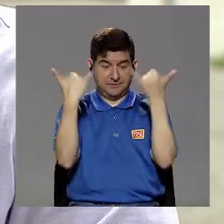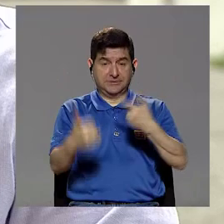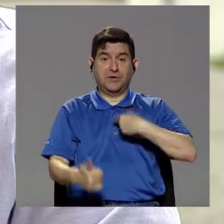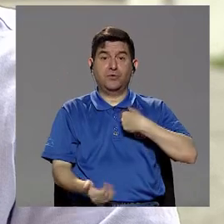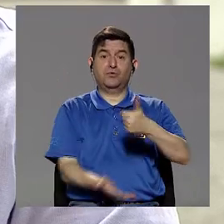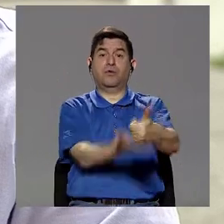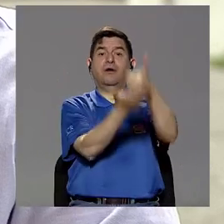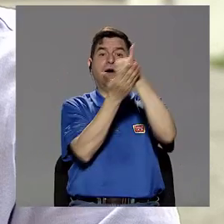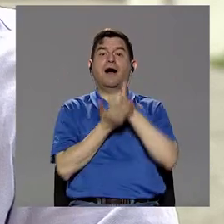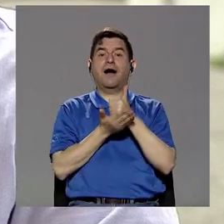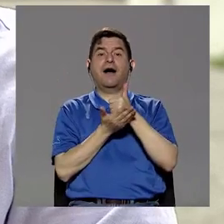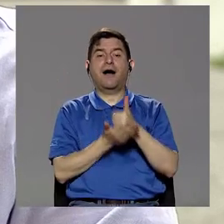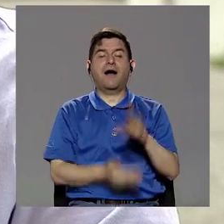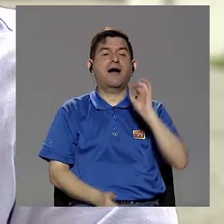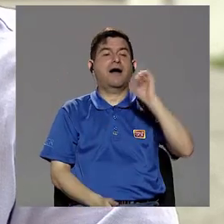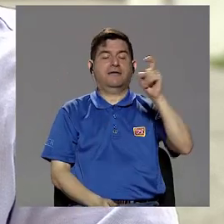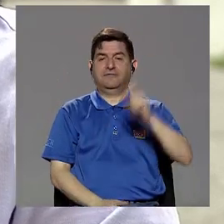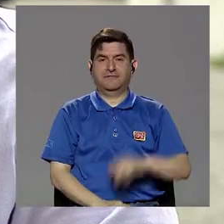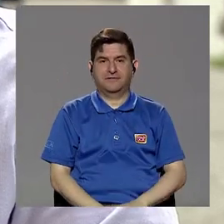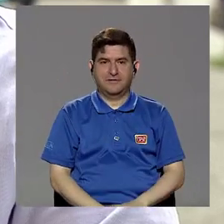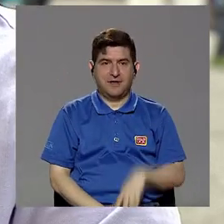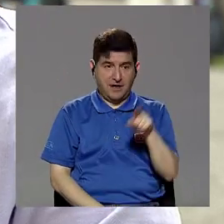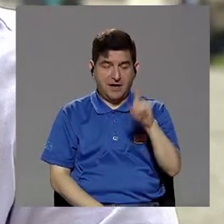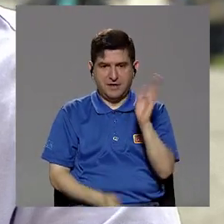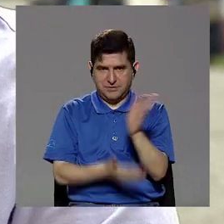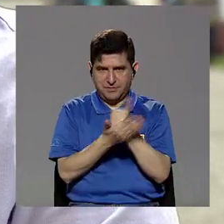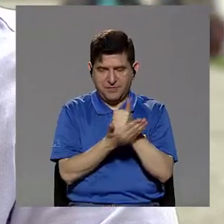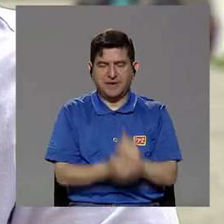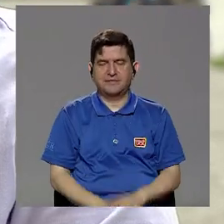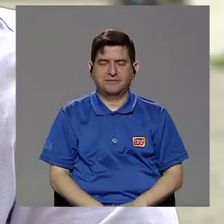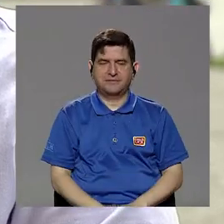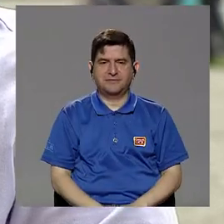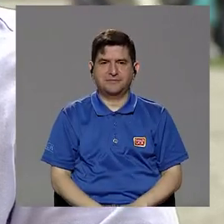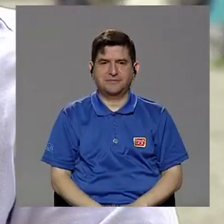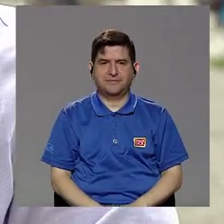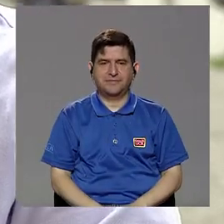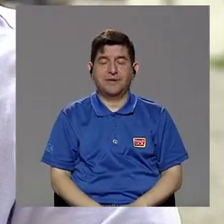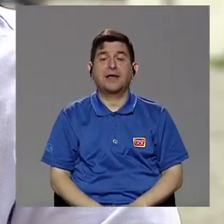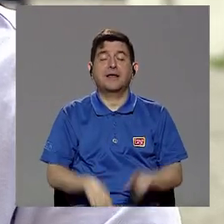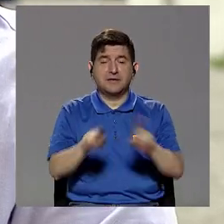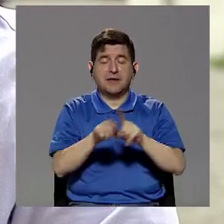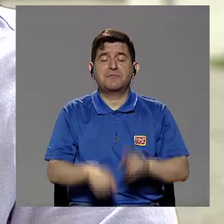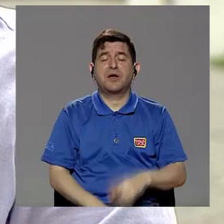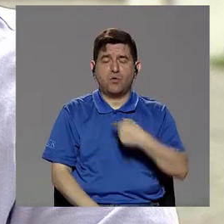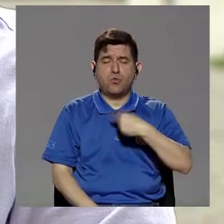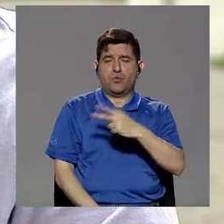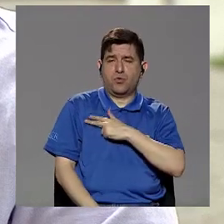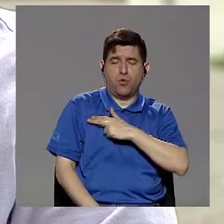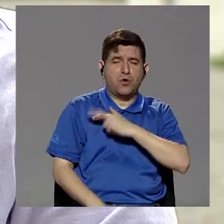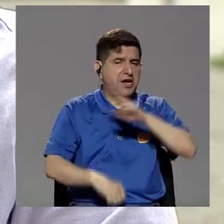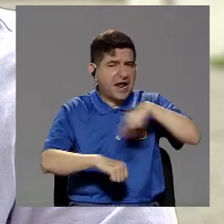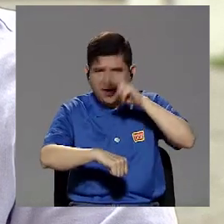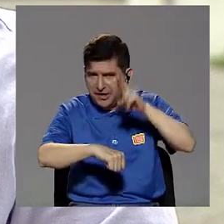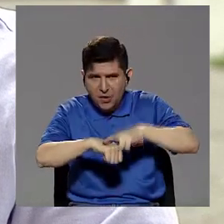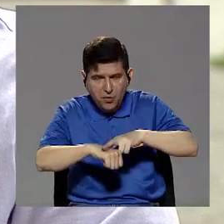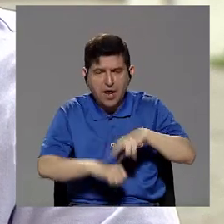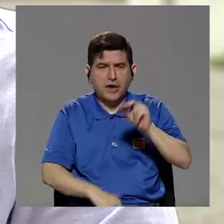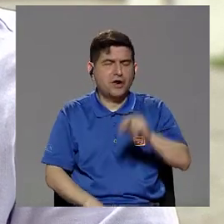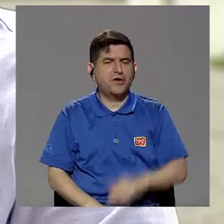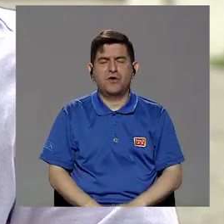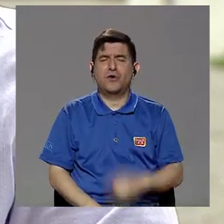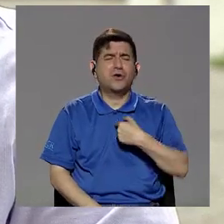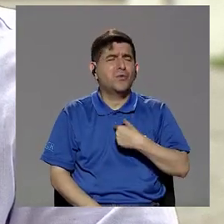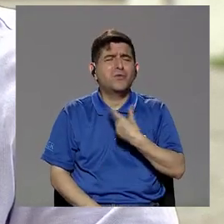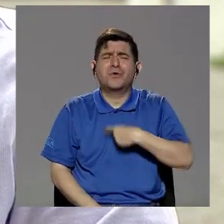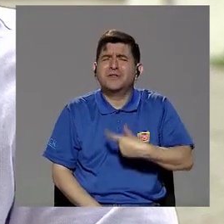eso a uno le ayuda más o menos a llegar al diagnóstico. Entonces, eso es por un lado, se llama un diario miccional. Orinar frecuentemente, eso es muy importante. O sea, no dejar